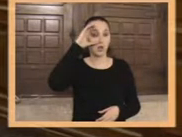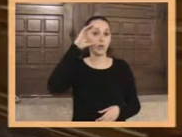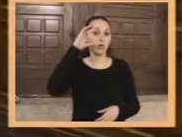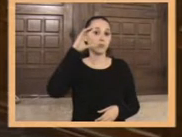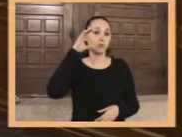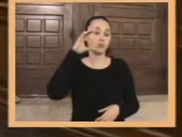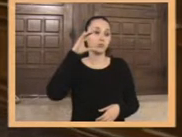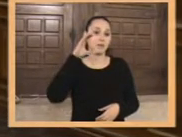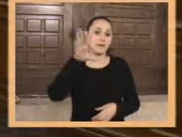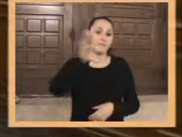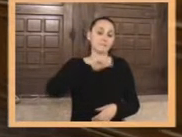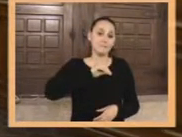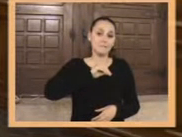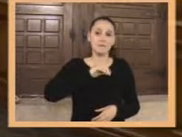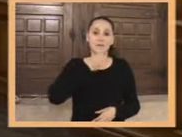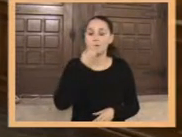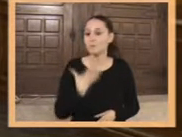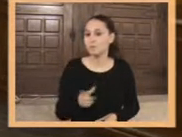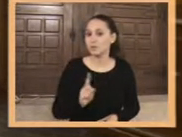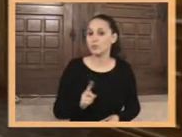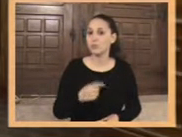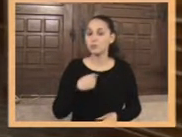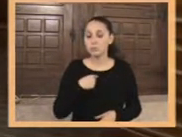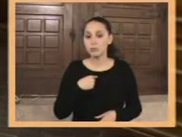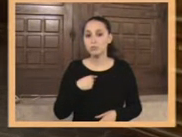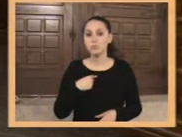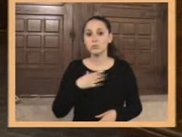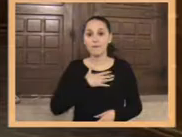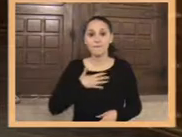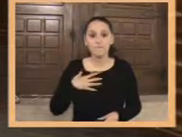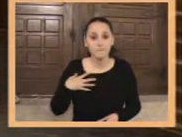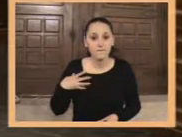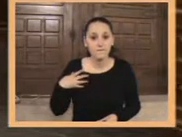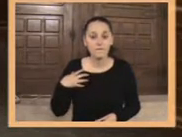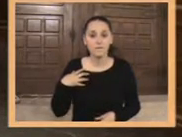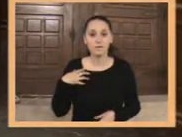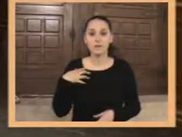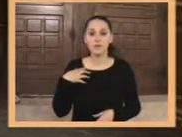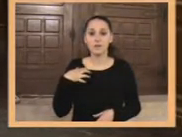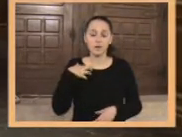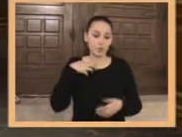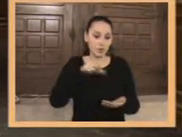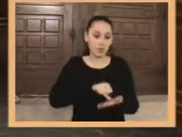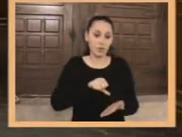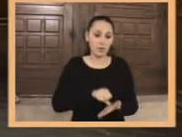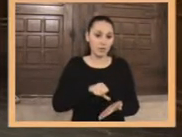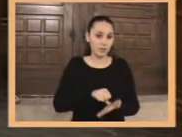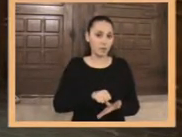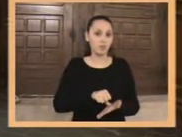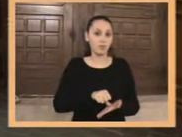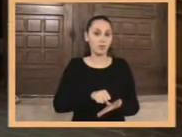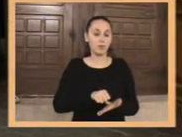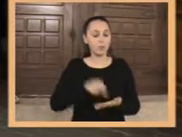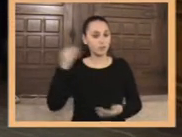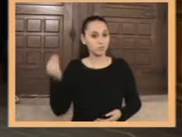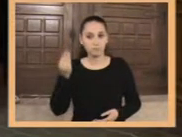de paz, pero que lo que quiere es lo mejor para mi ciudad, principalmente, porque el territorio y mi ciudad están